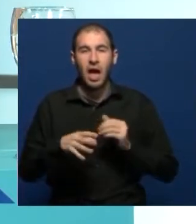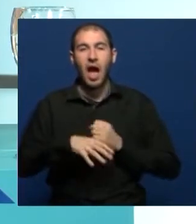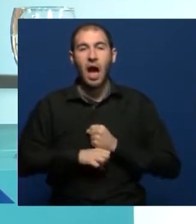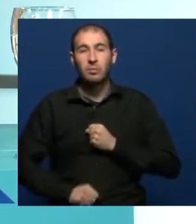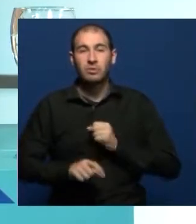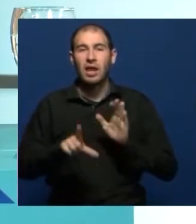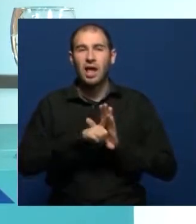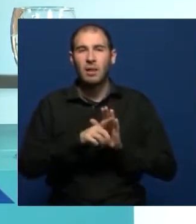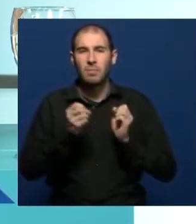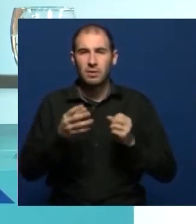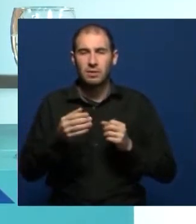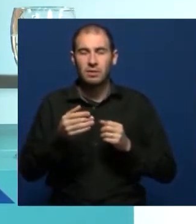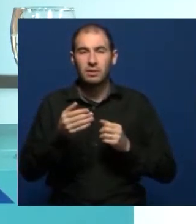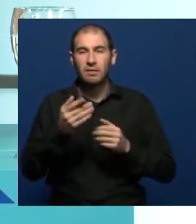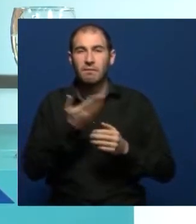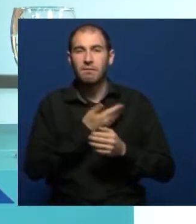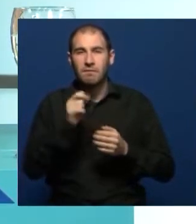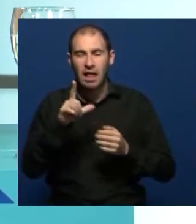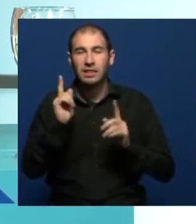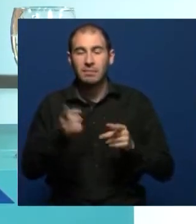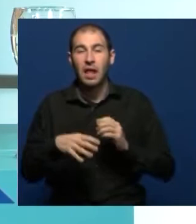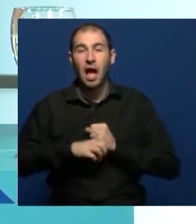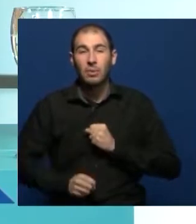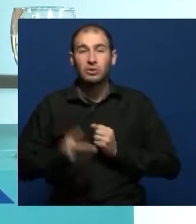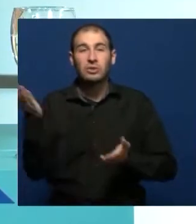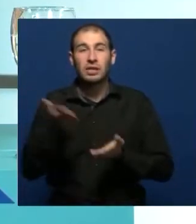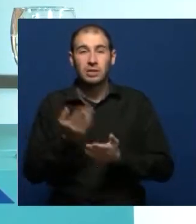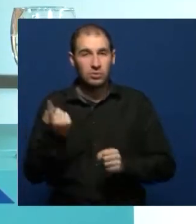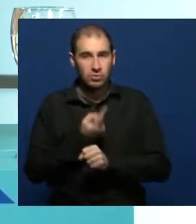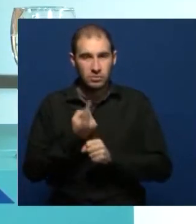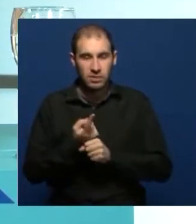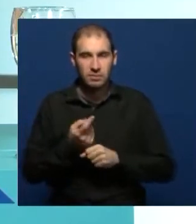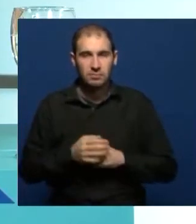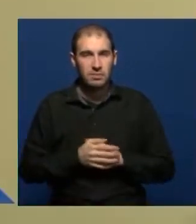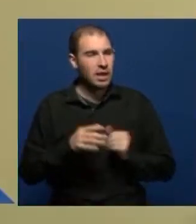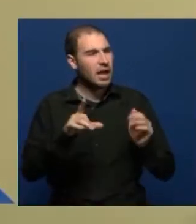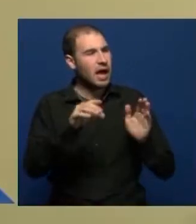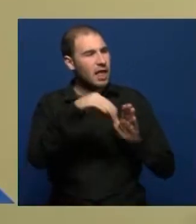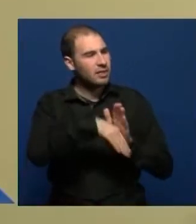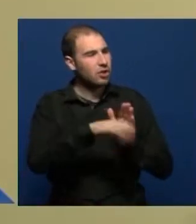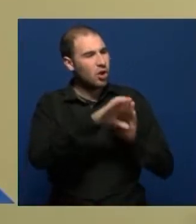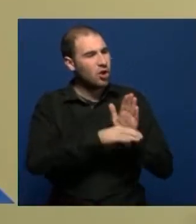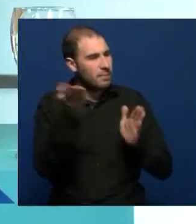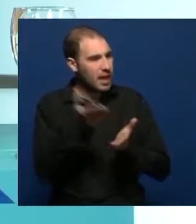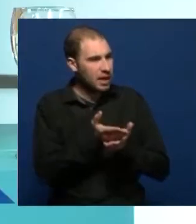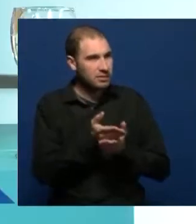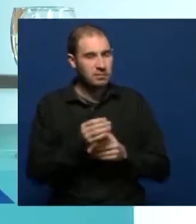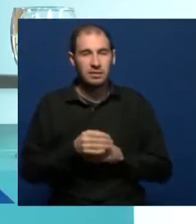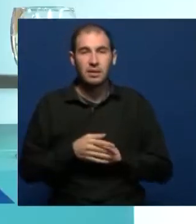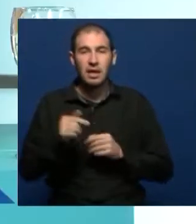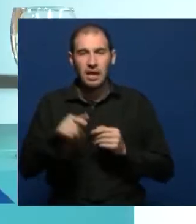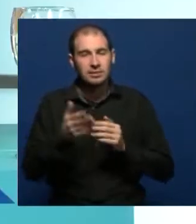abortos legales a partir de FAL, también son conocidos como abortos no punibles. Están contemplados en el Código Penal, ¿no?